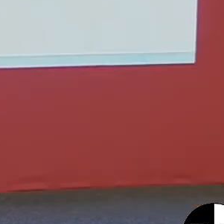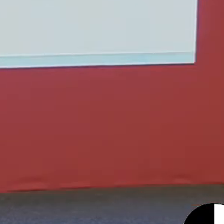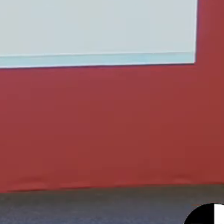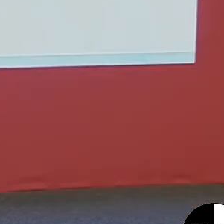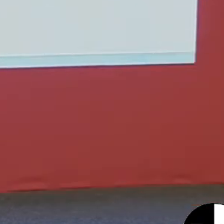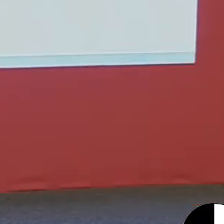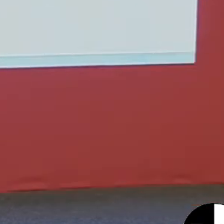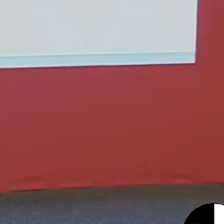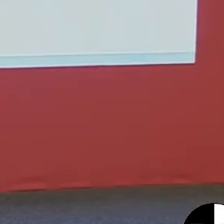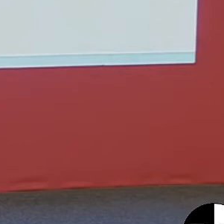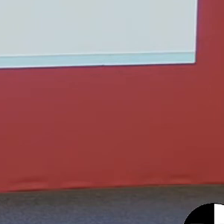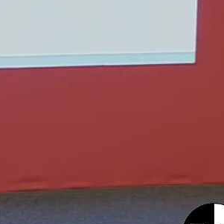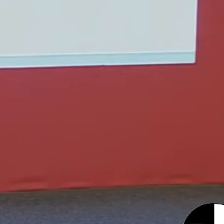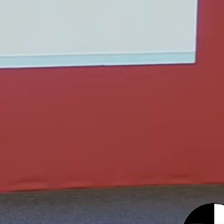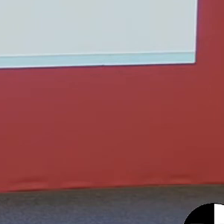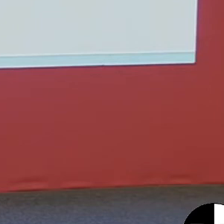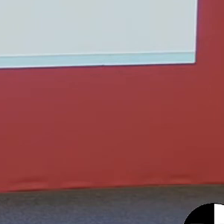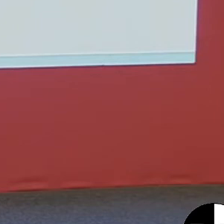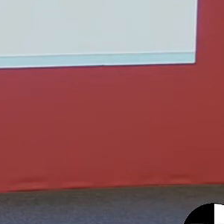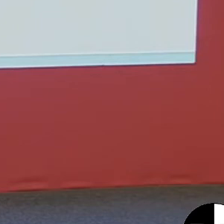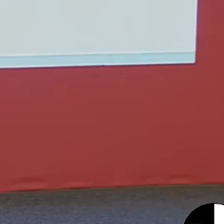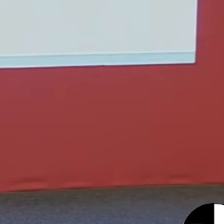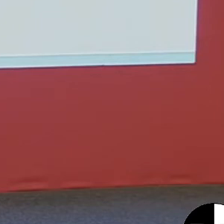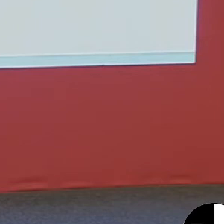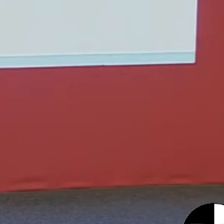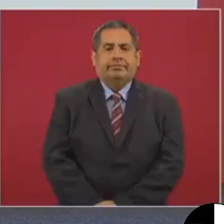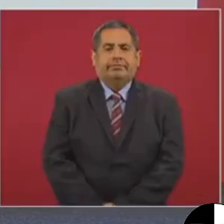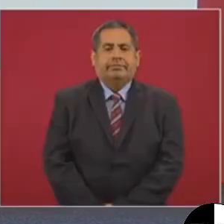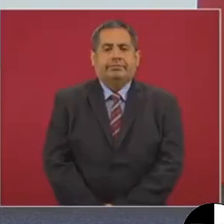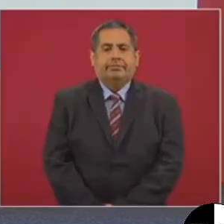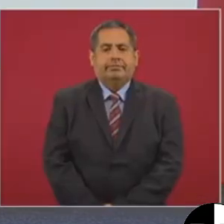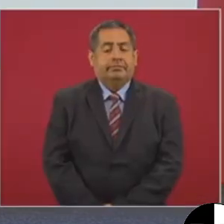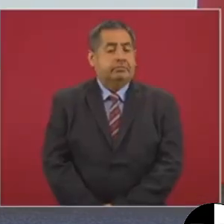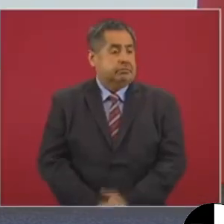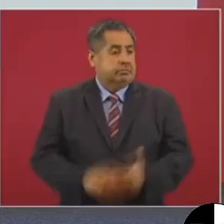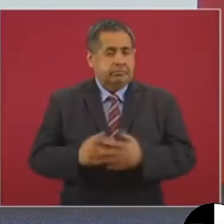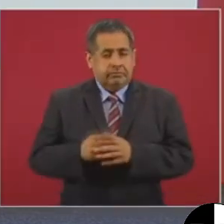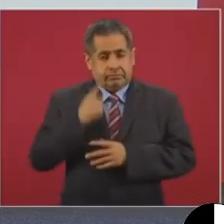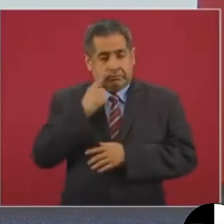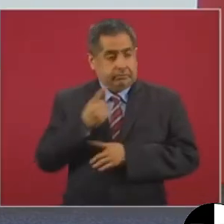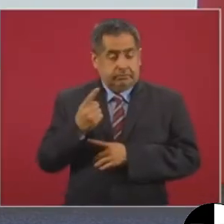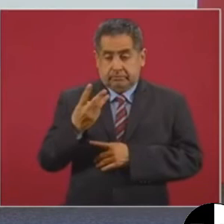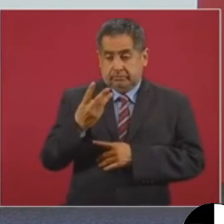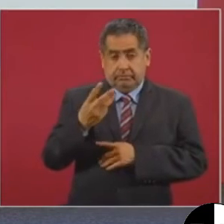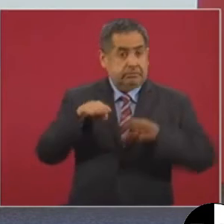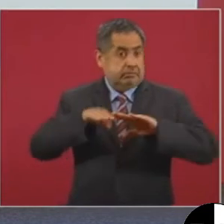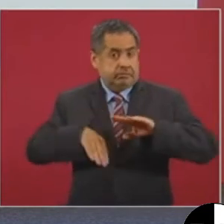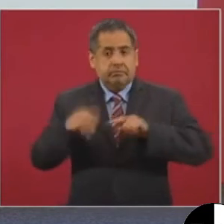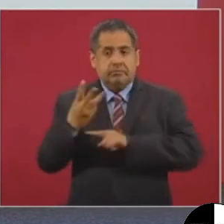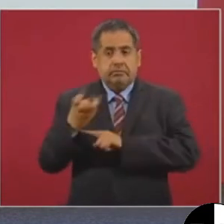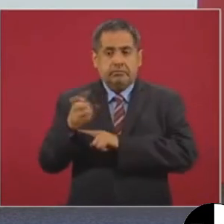¿Cómo es? Estamos hablando de menos 378,000.